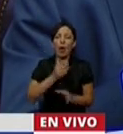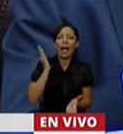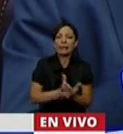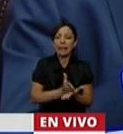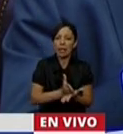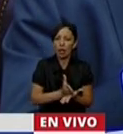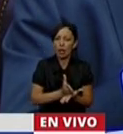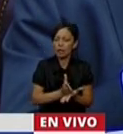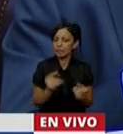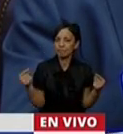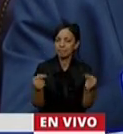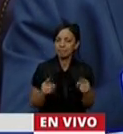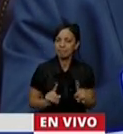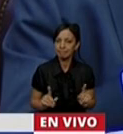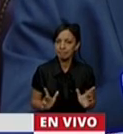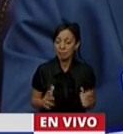escuchamos